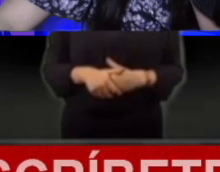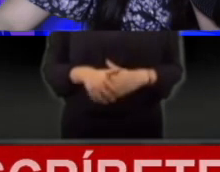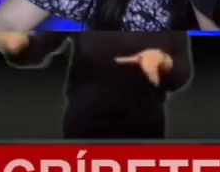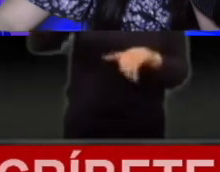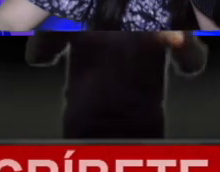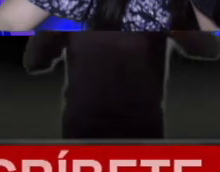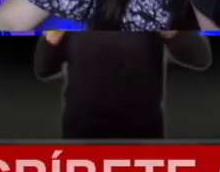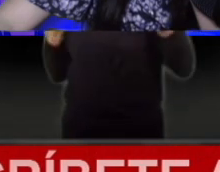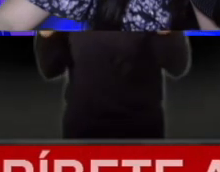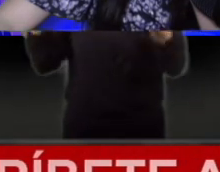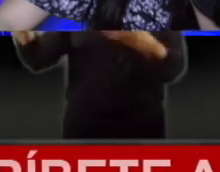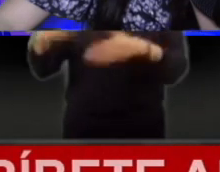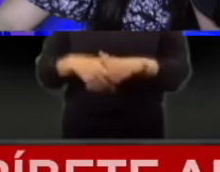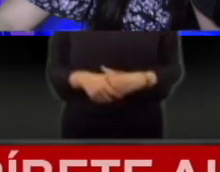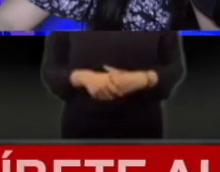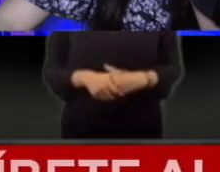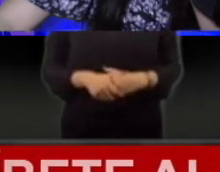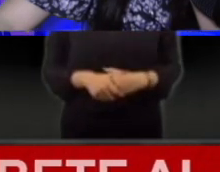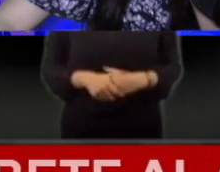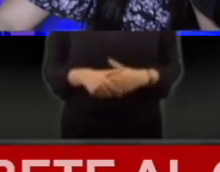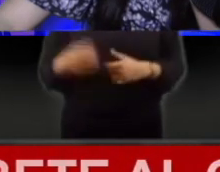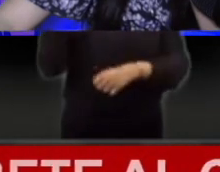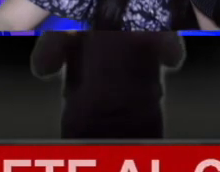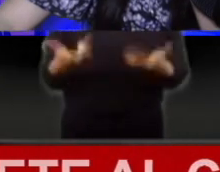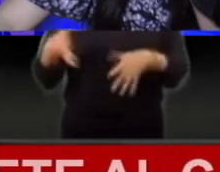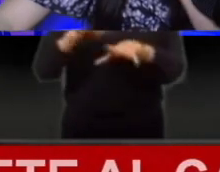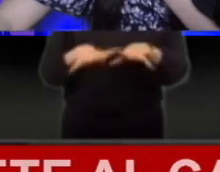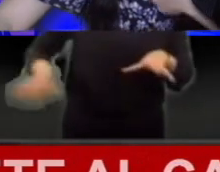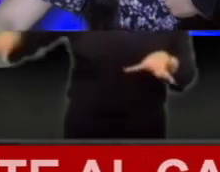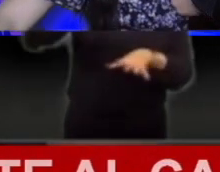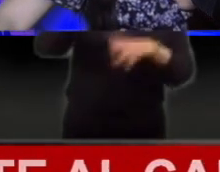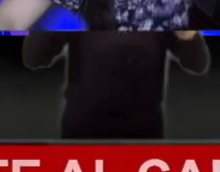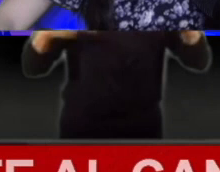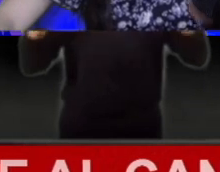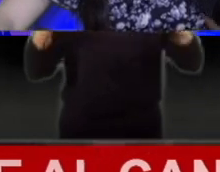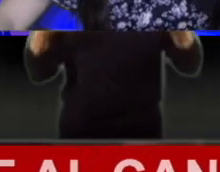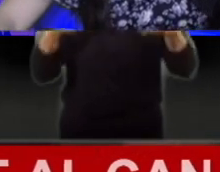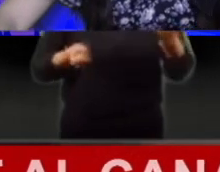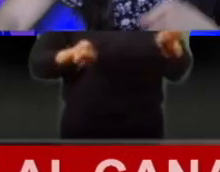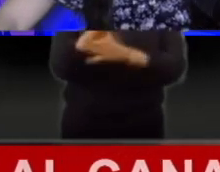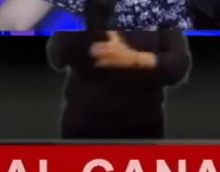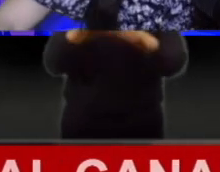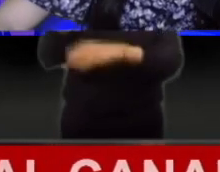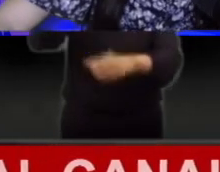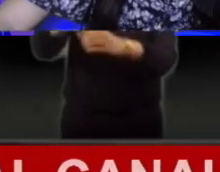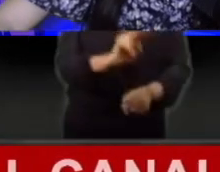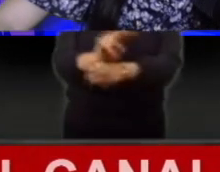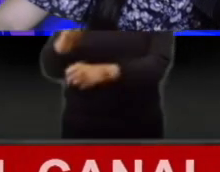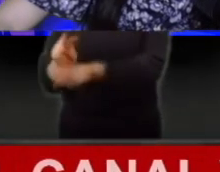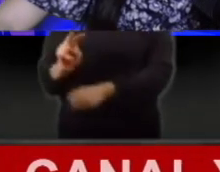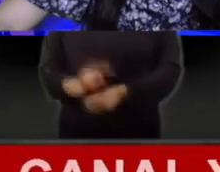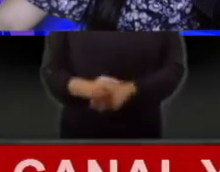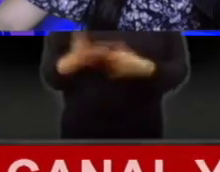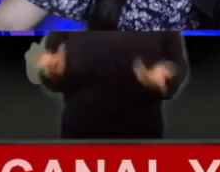confianza al pueblo. Lo que pasó en el 18 fue por el pueblo, que la gente salió a votar y a cuidar el voto.